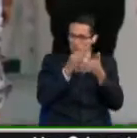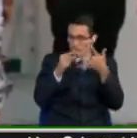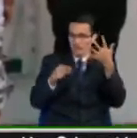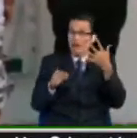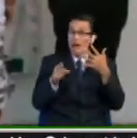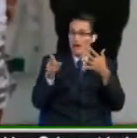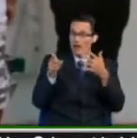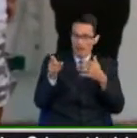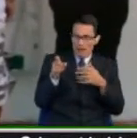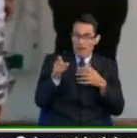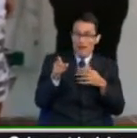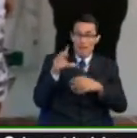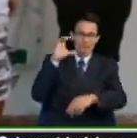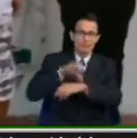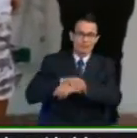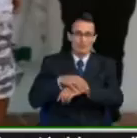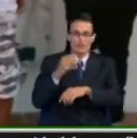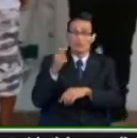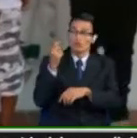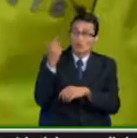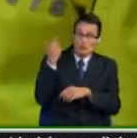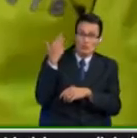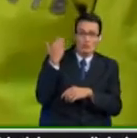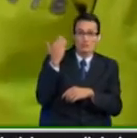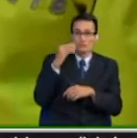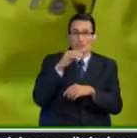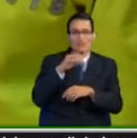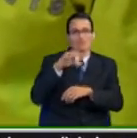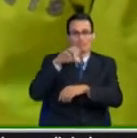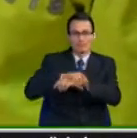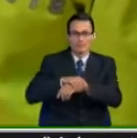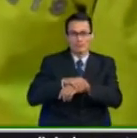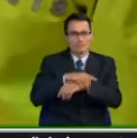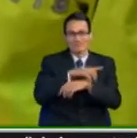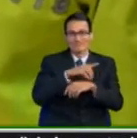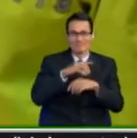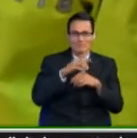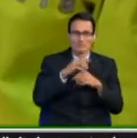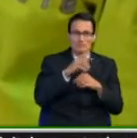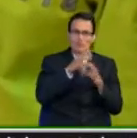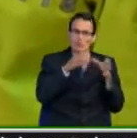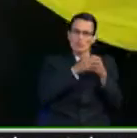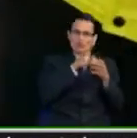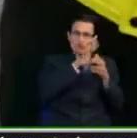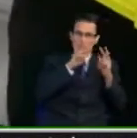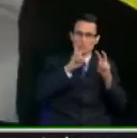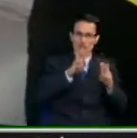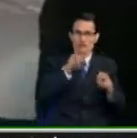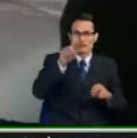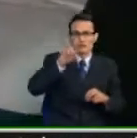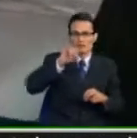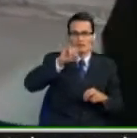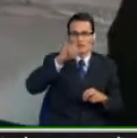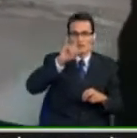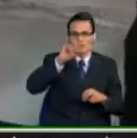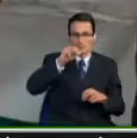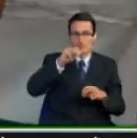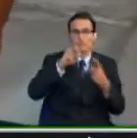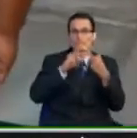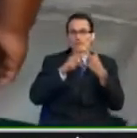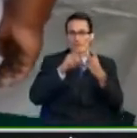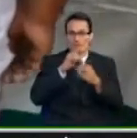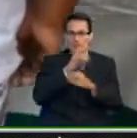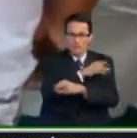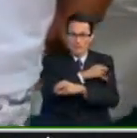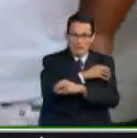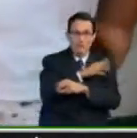fueron capturadas en las últimas horas en un operativo conjunto entre la Seccional de Investigación SIJIN y la Fiscalía Primera